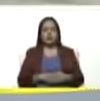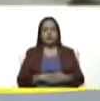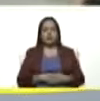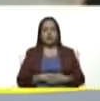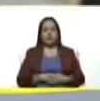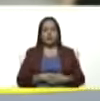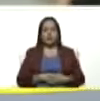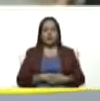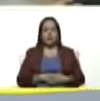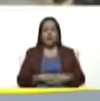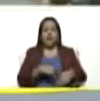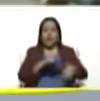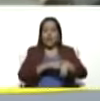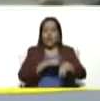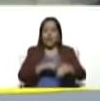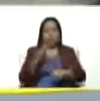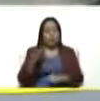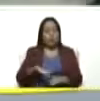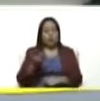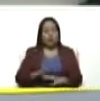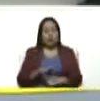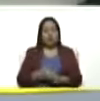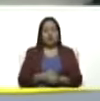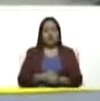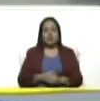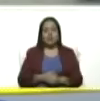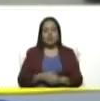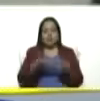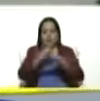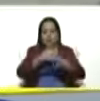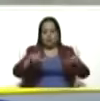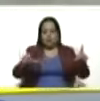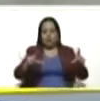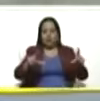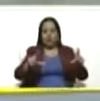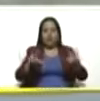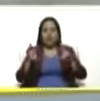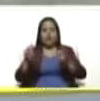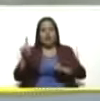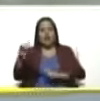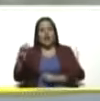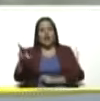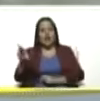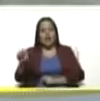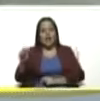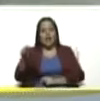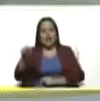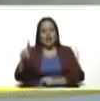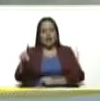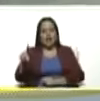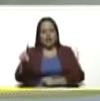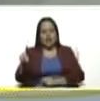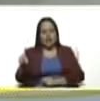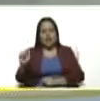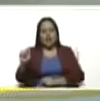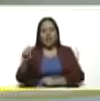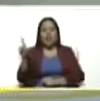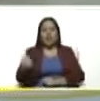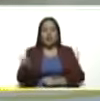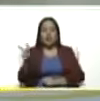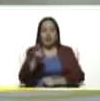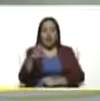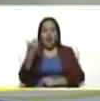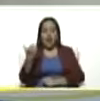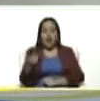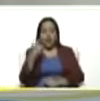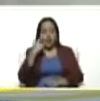en los momentos estelares de la liberación de la Nueva Granada y de Venezuela. Y también aquí veo